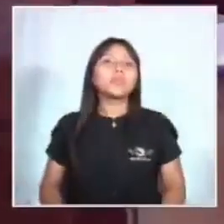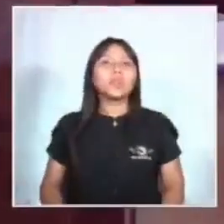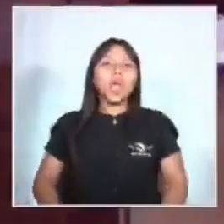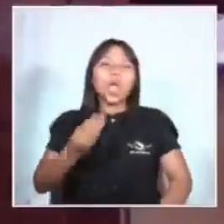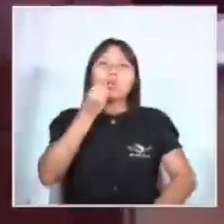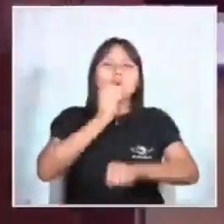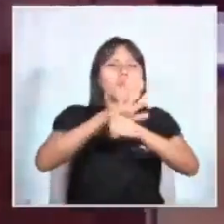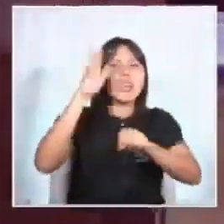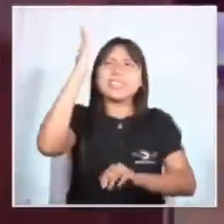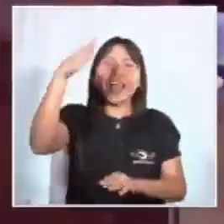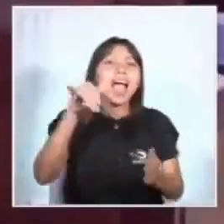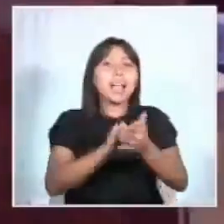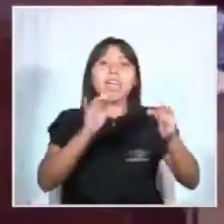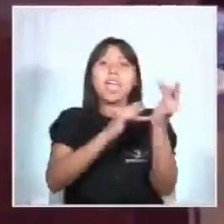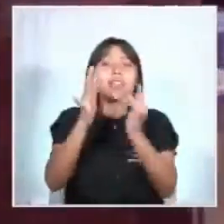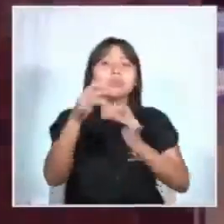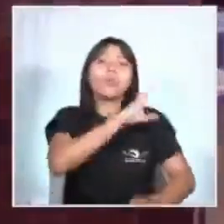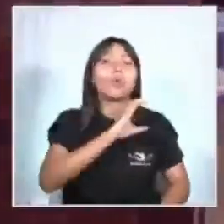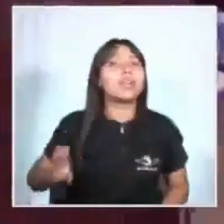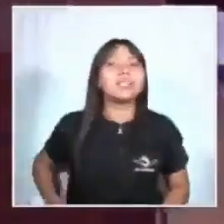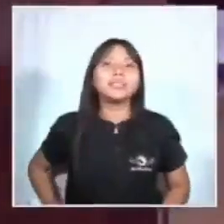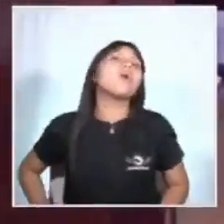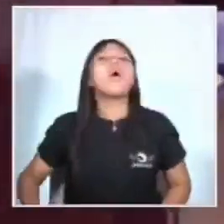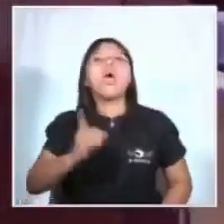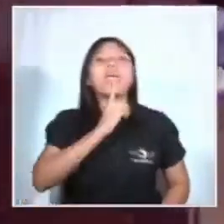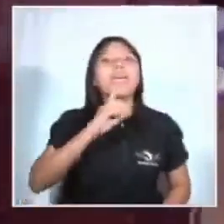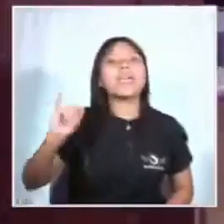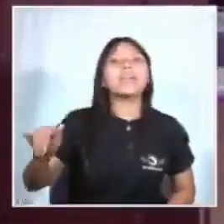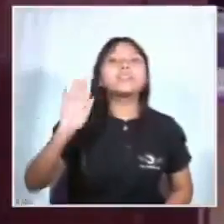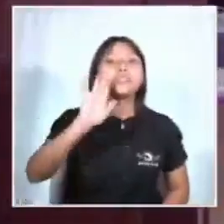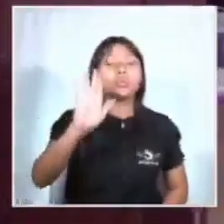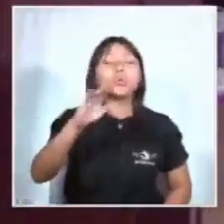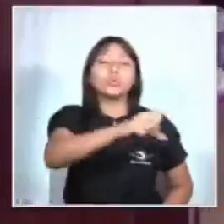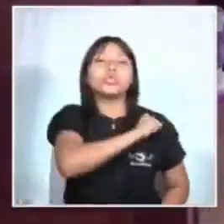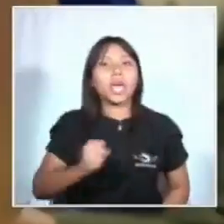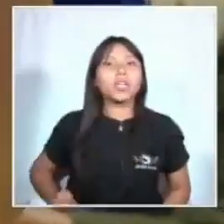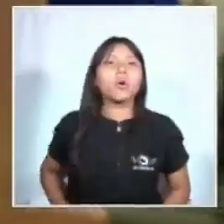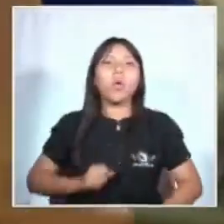confesará que Jesucristo es su Señor.